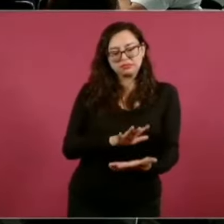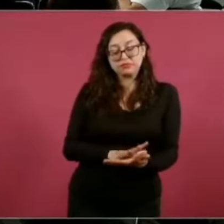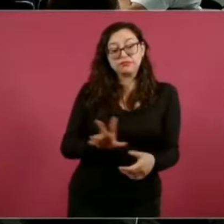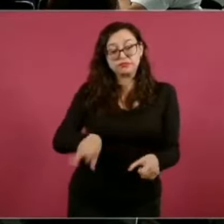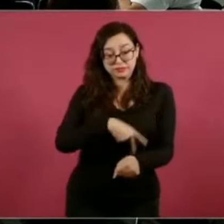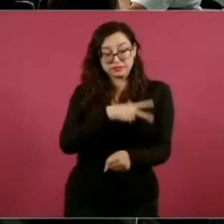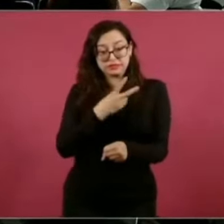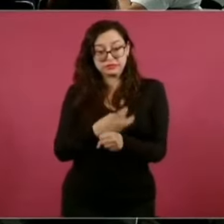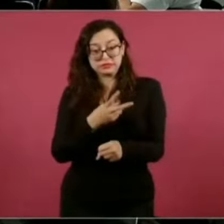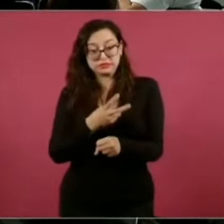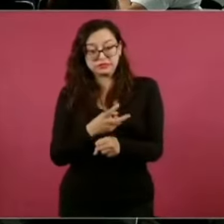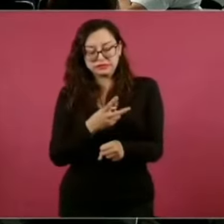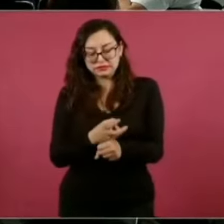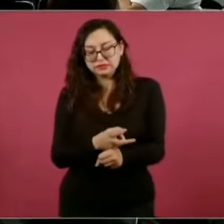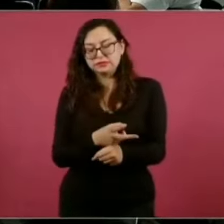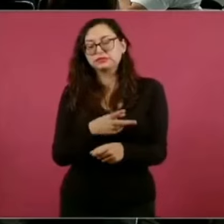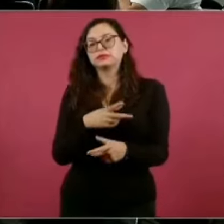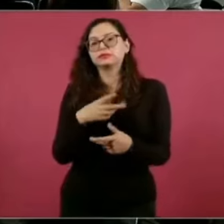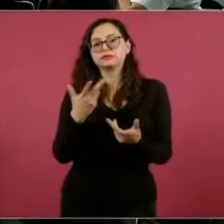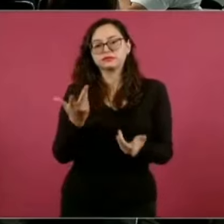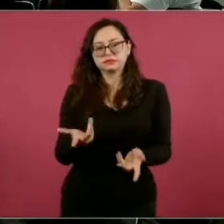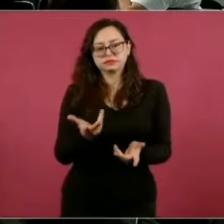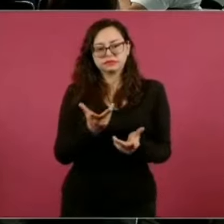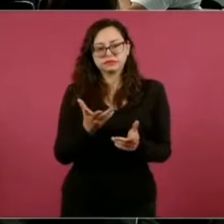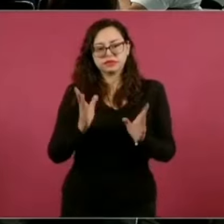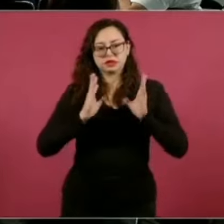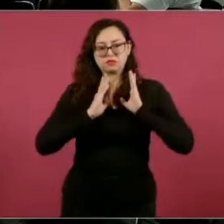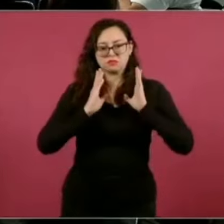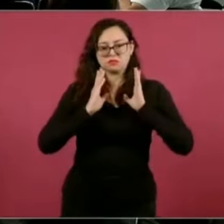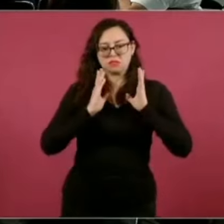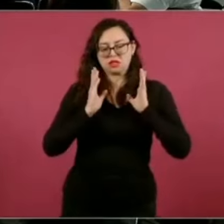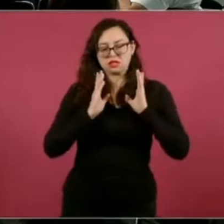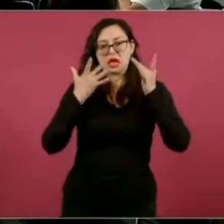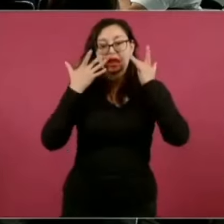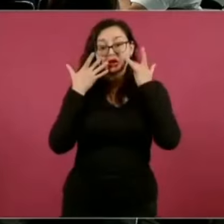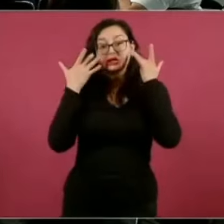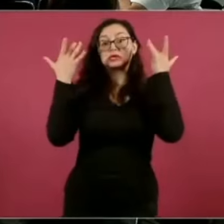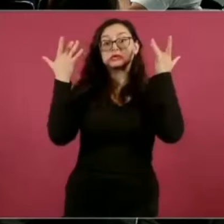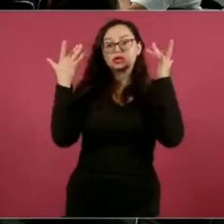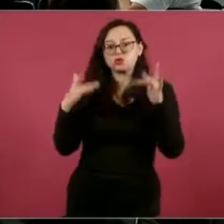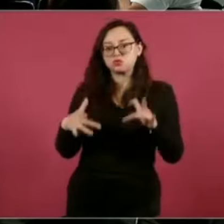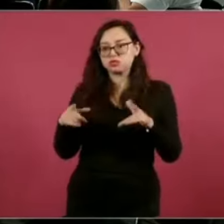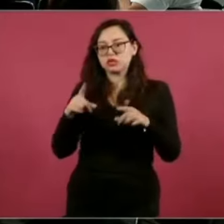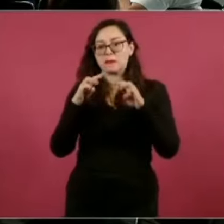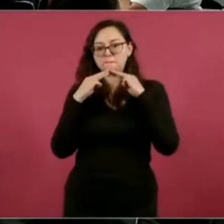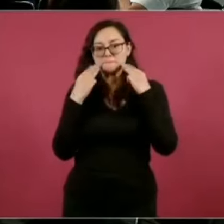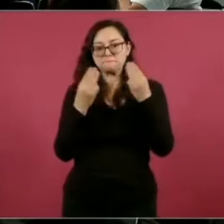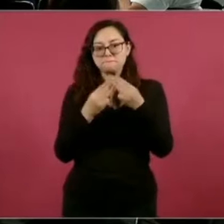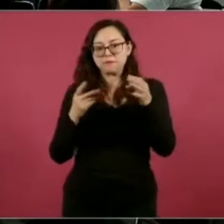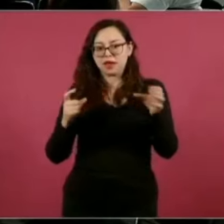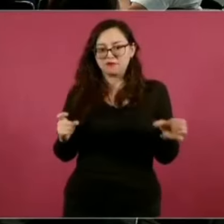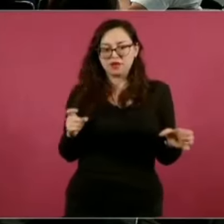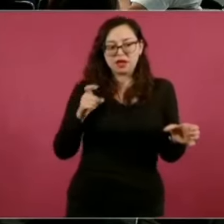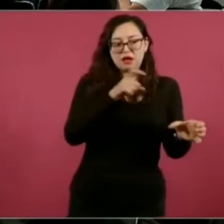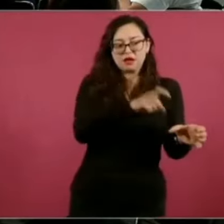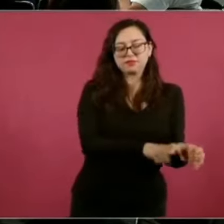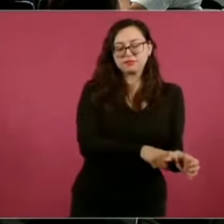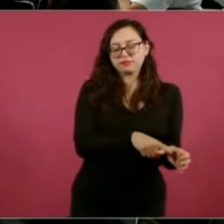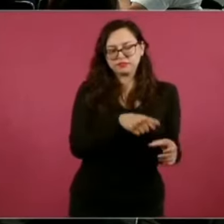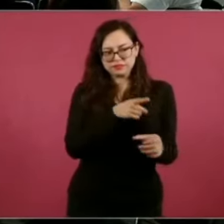caso se estaba investigando a un militar desertor que se había sumado a las filas de Amado Carrillo,